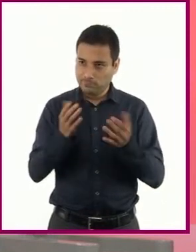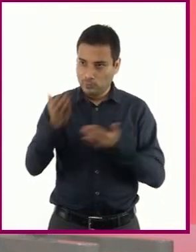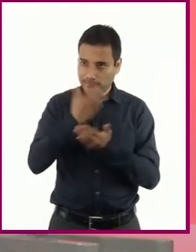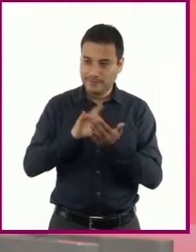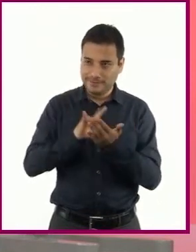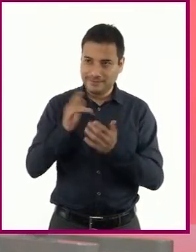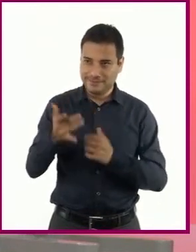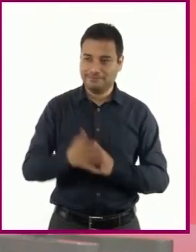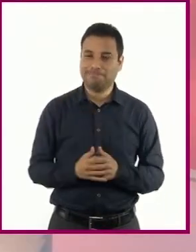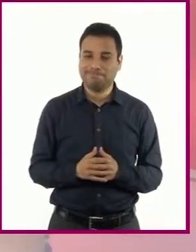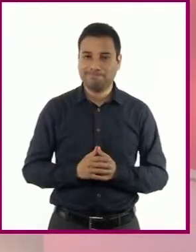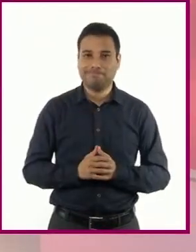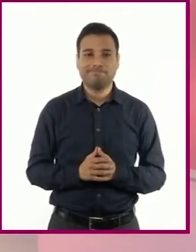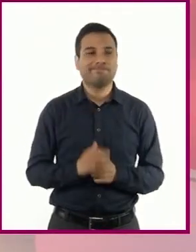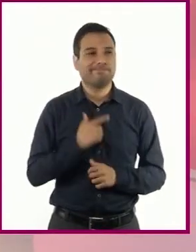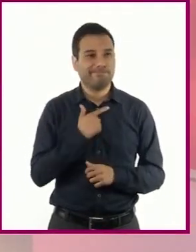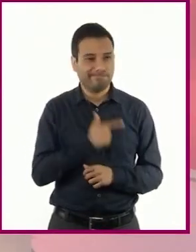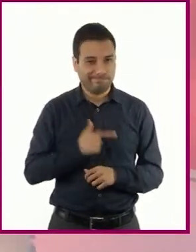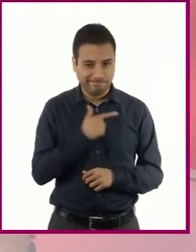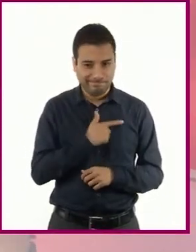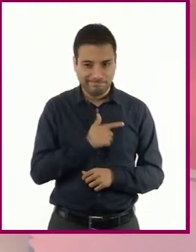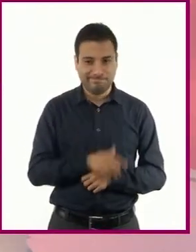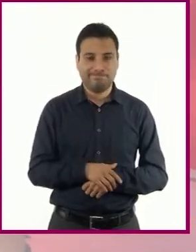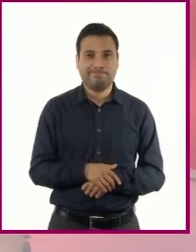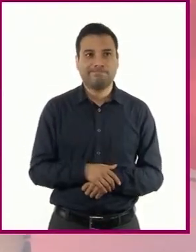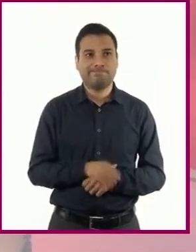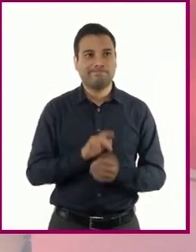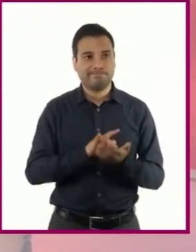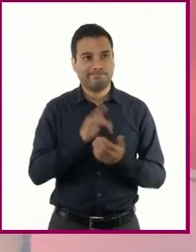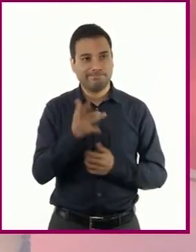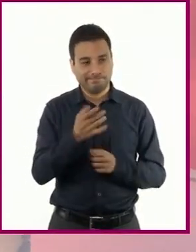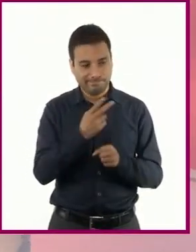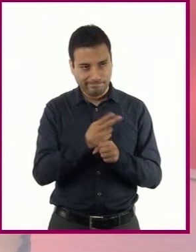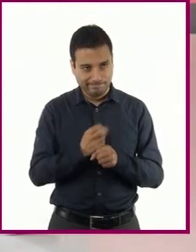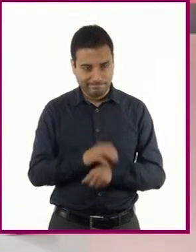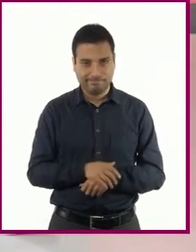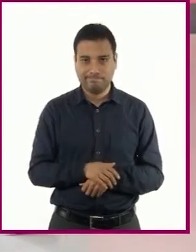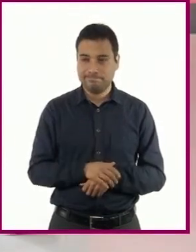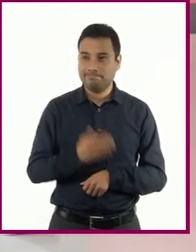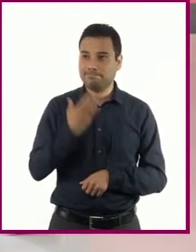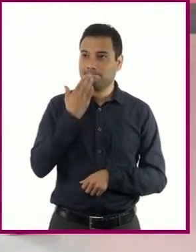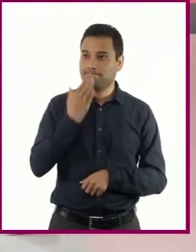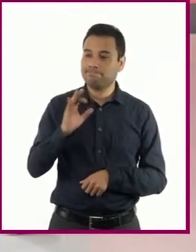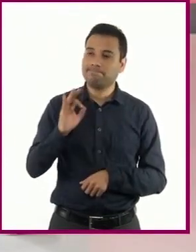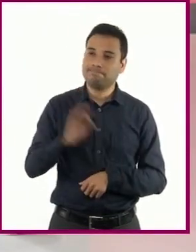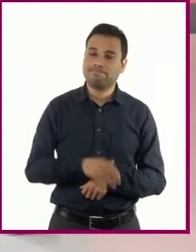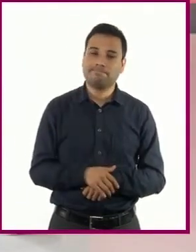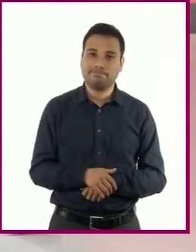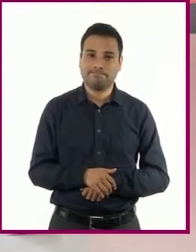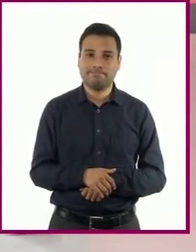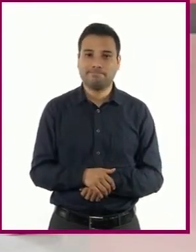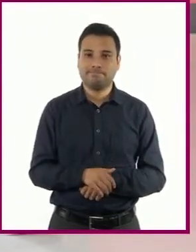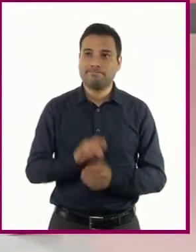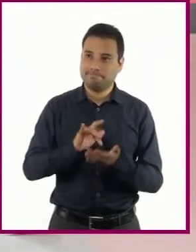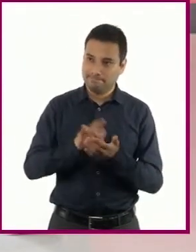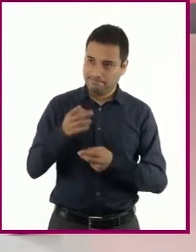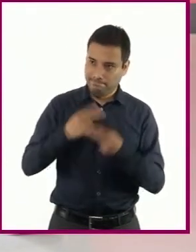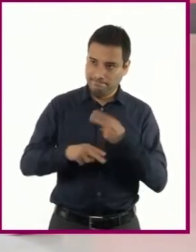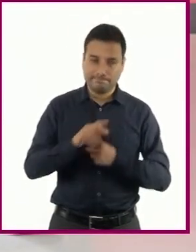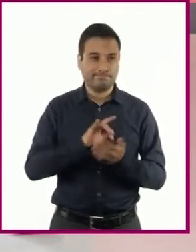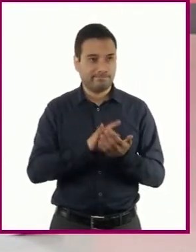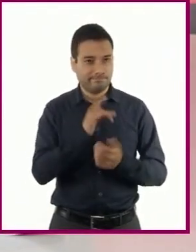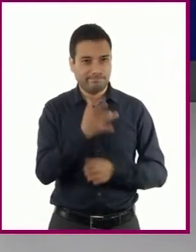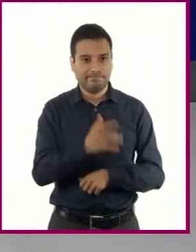doctor Silvestre Alavés. Fue un verdadero placer estar con ustedes y muchas gracias por invitarme. Extraordinarios conocimientos nos ha compartido. Le agradezco mucho.